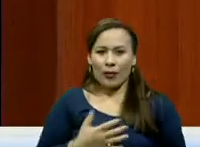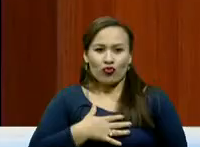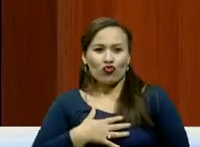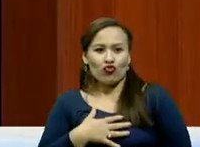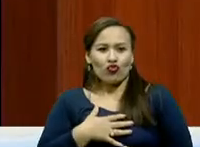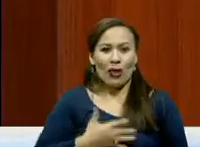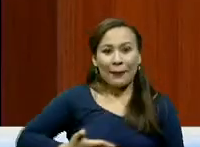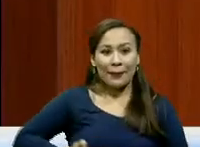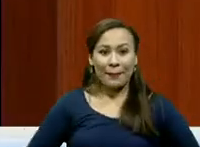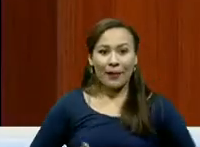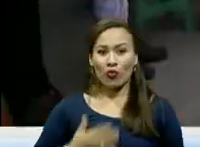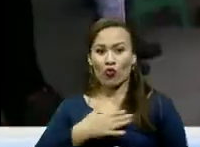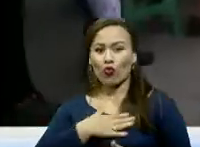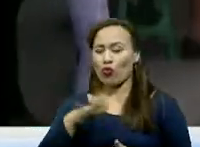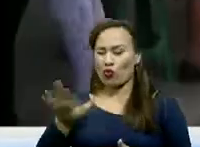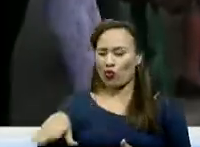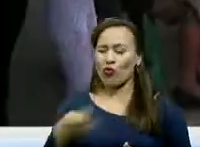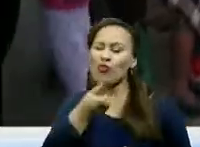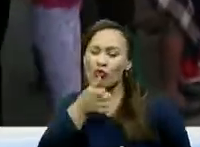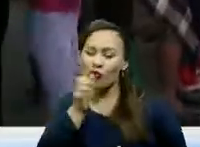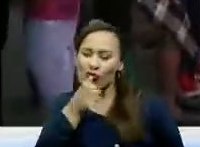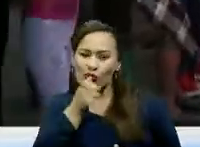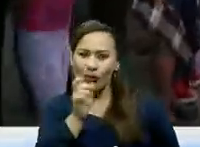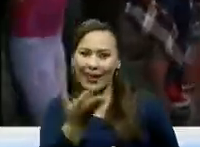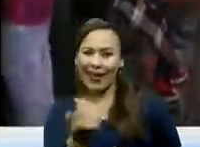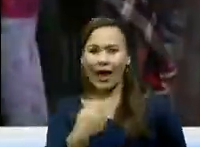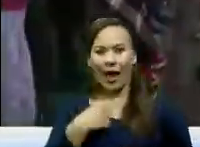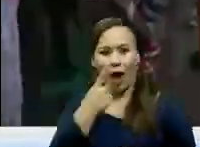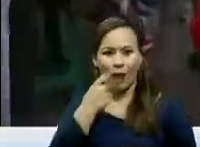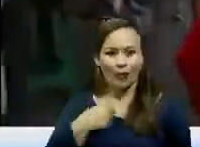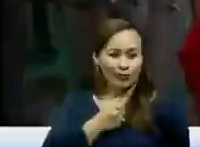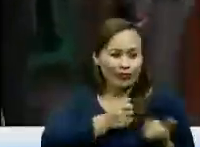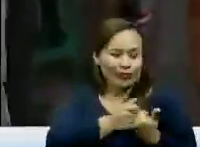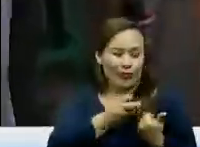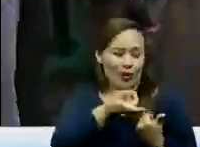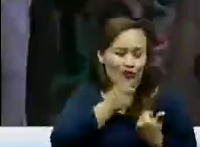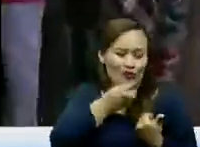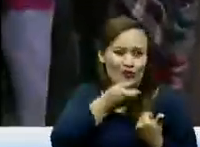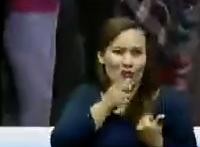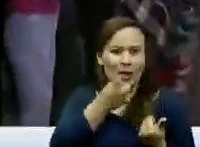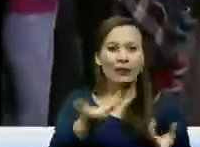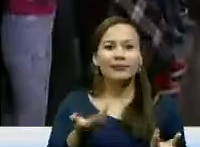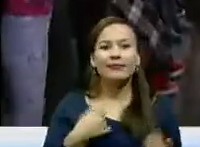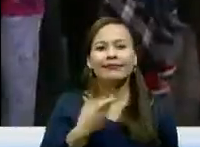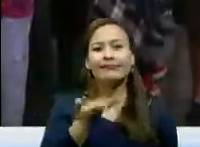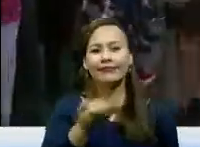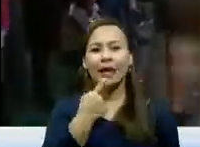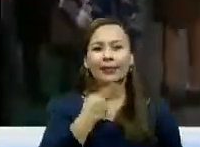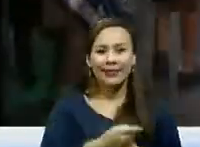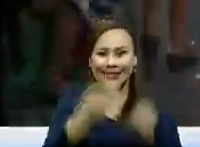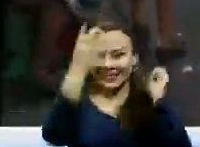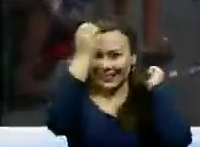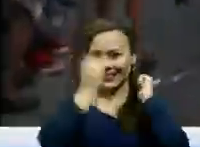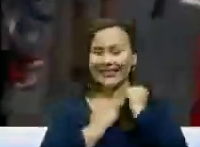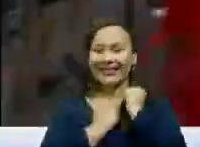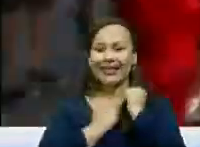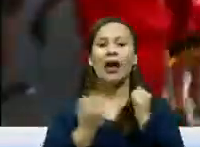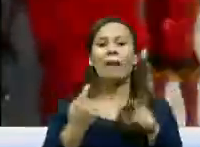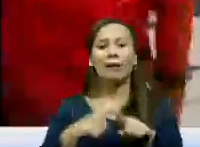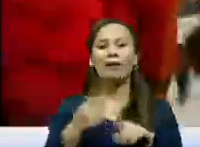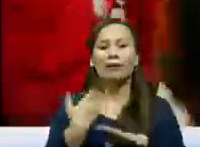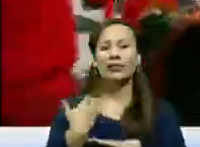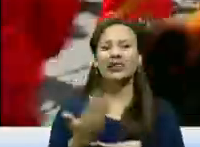la gente, es la que toma, con los hombres, está, se desenvuelve en ese círculo, digamos, ¿no es cierto? Pero tiene un